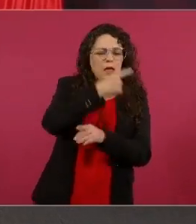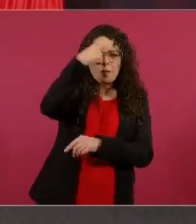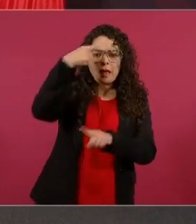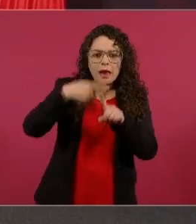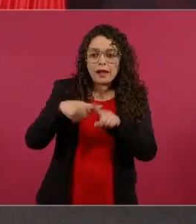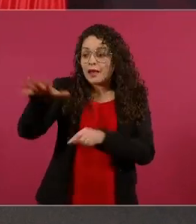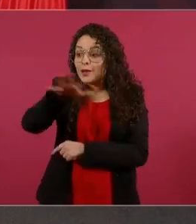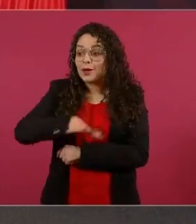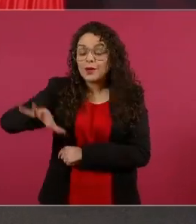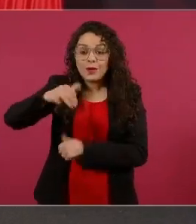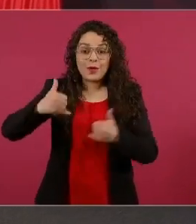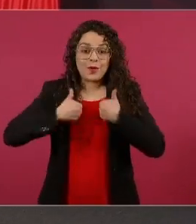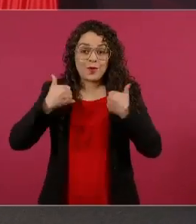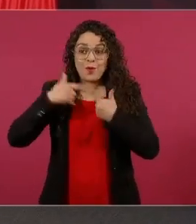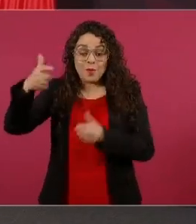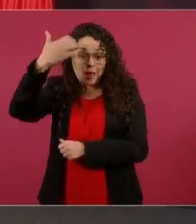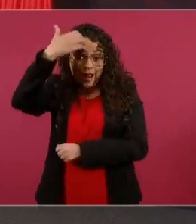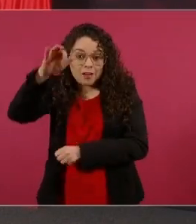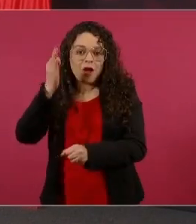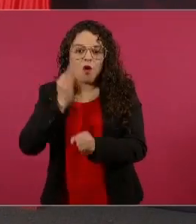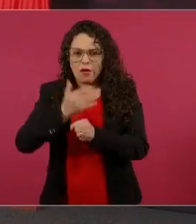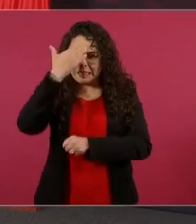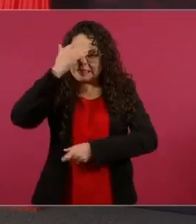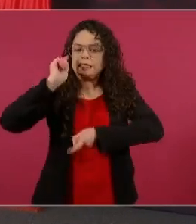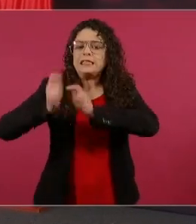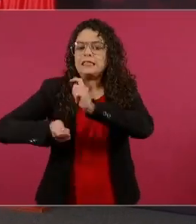jóvenes y se